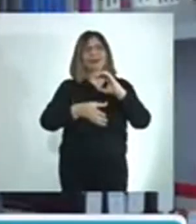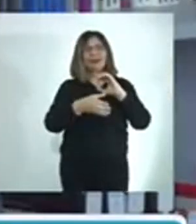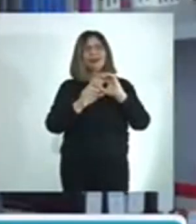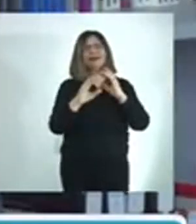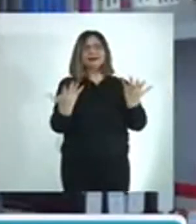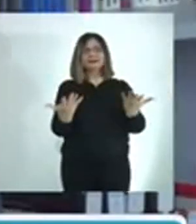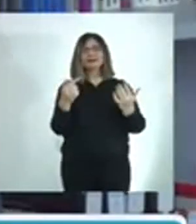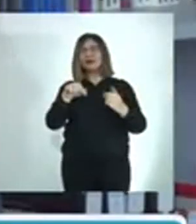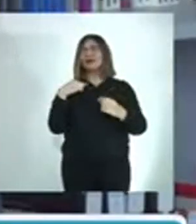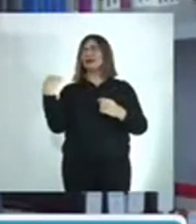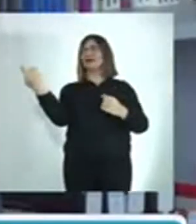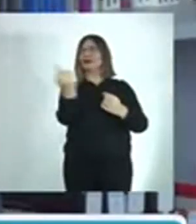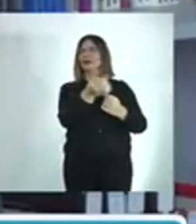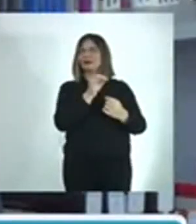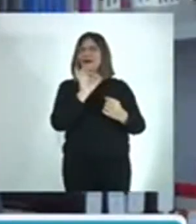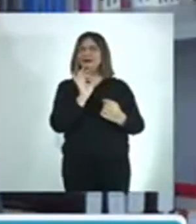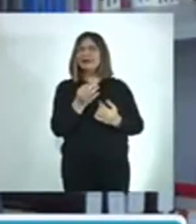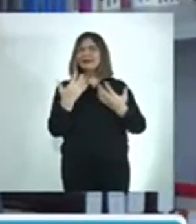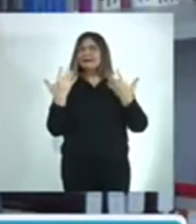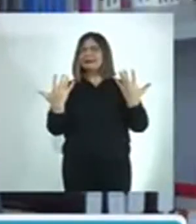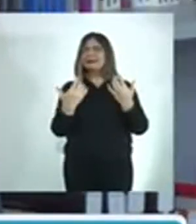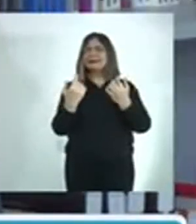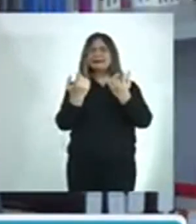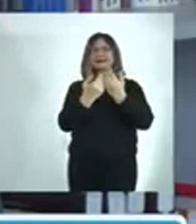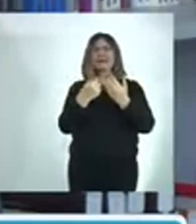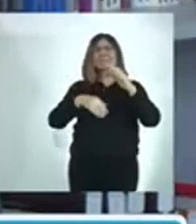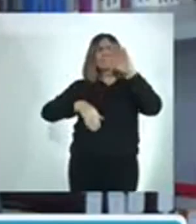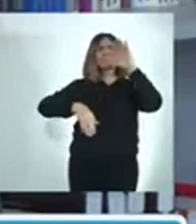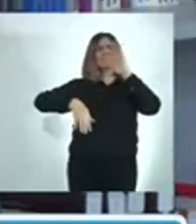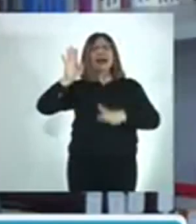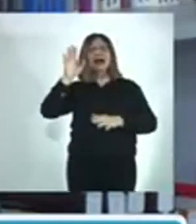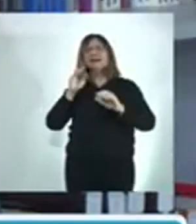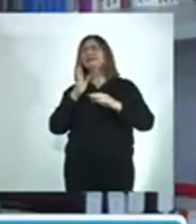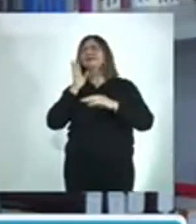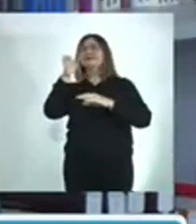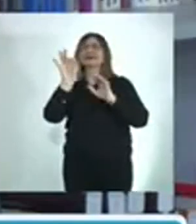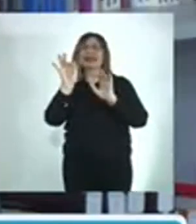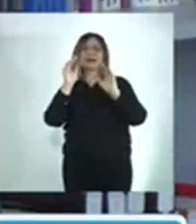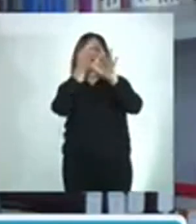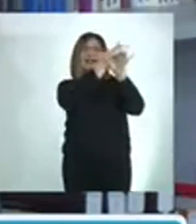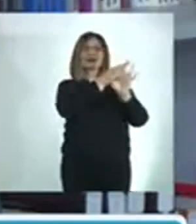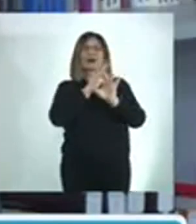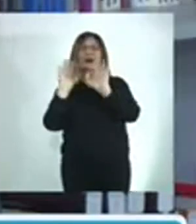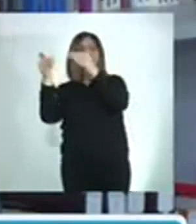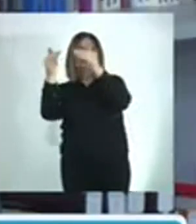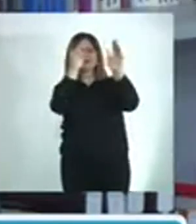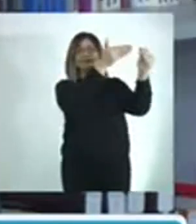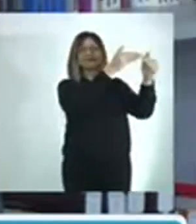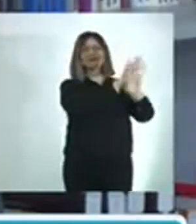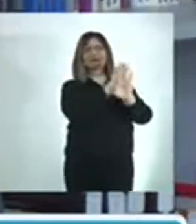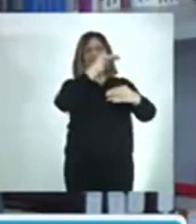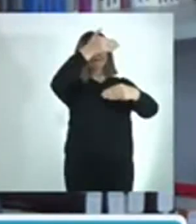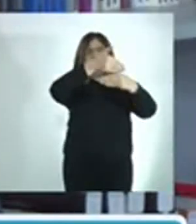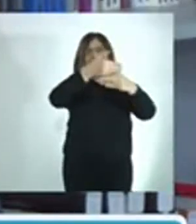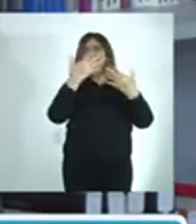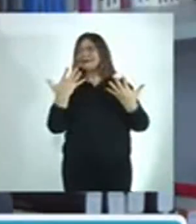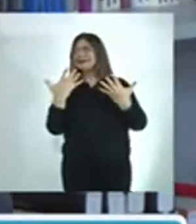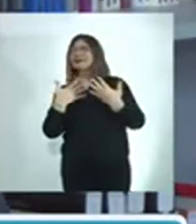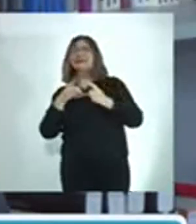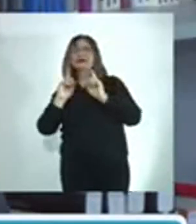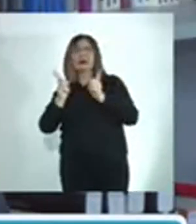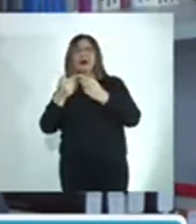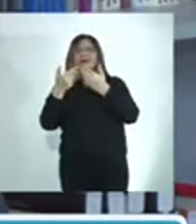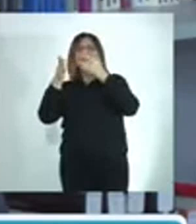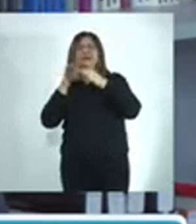en este momento, en el cual la concurrencia a las aulas no es posible por el cuidado sanitario, y bueno, y se siguen